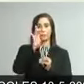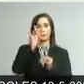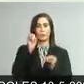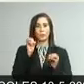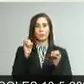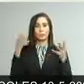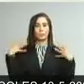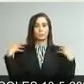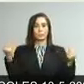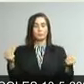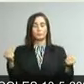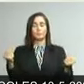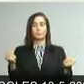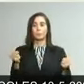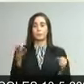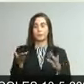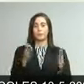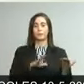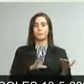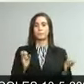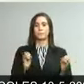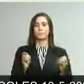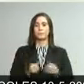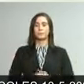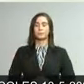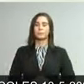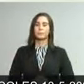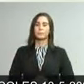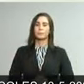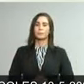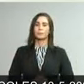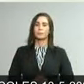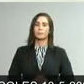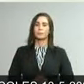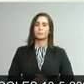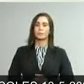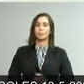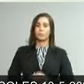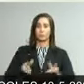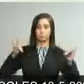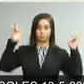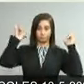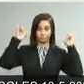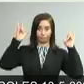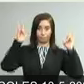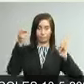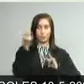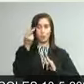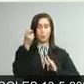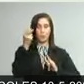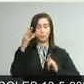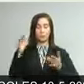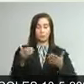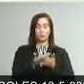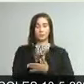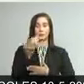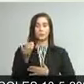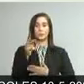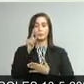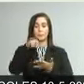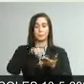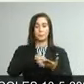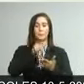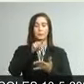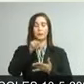recuperados, cero fallecimientos. Santiago, 12 casos nuevos, 1